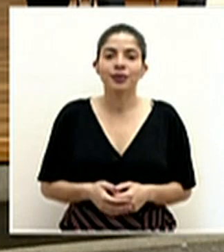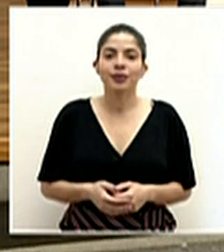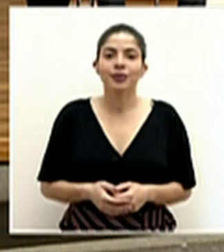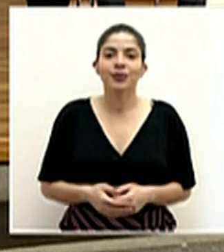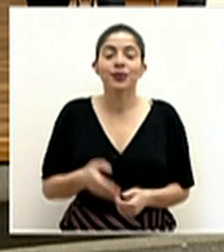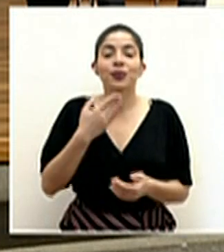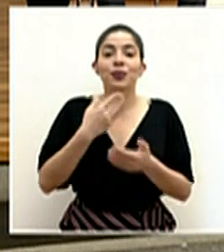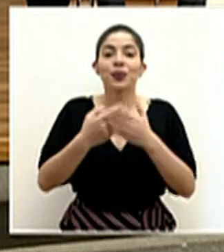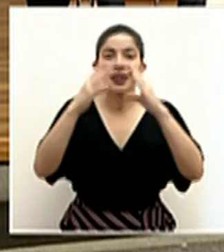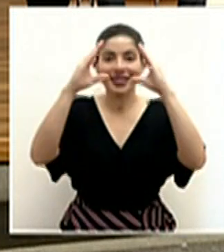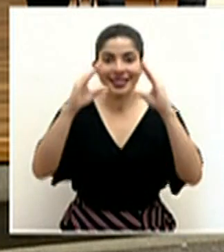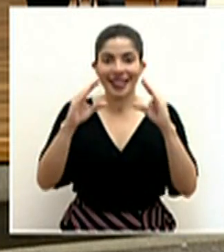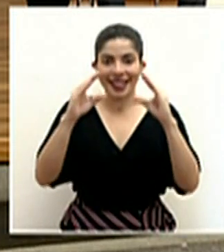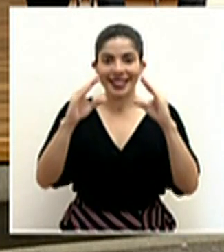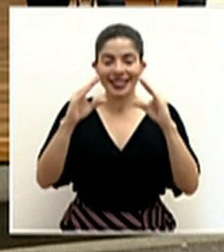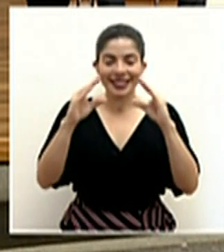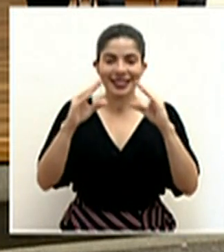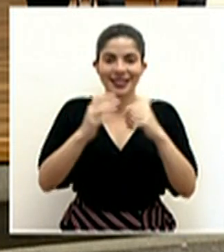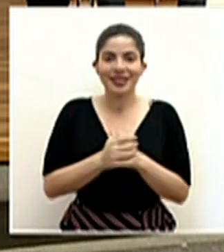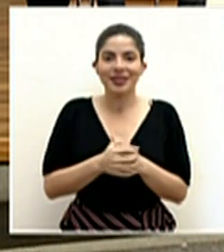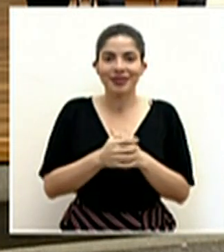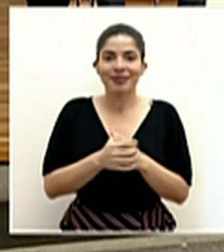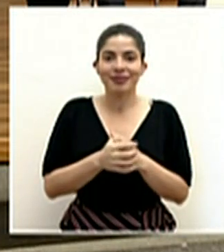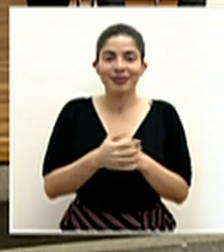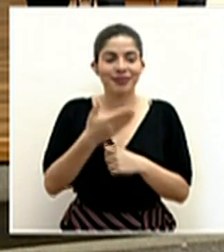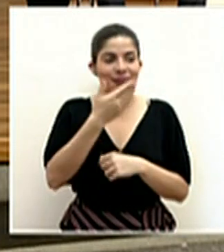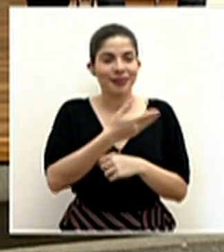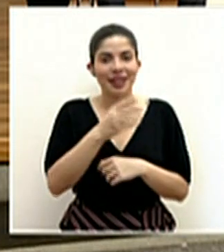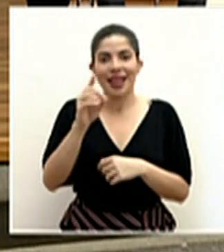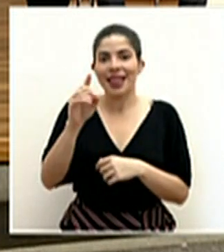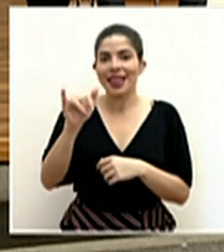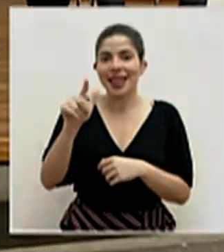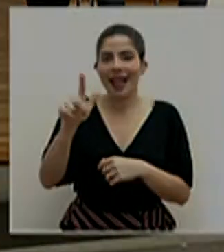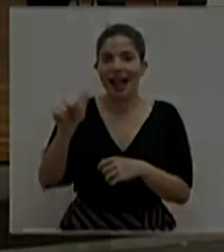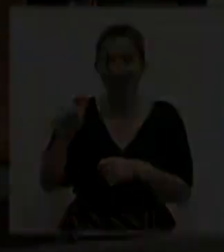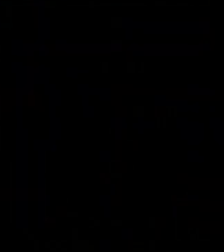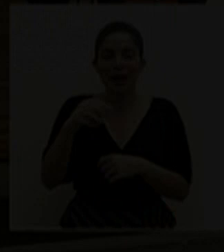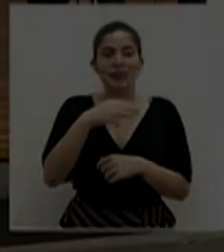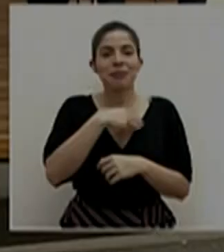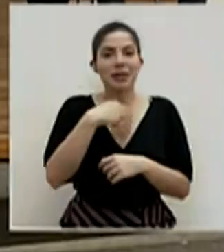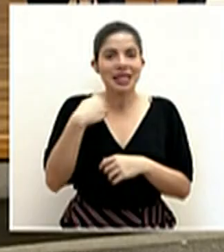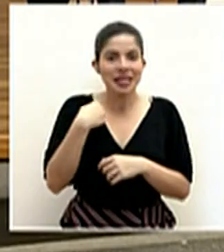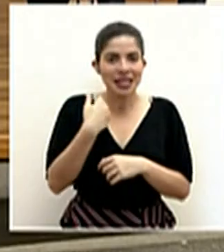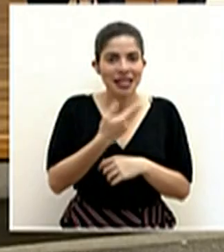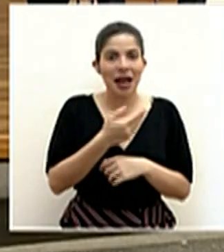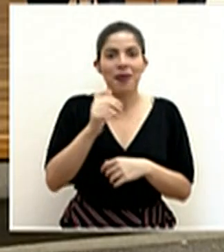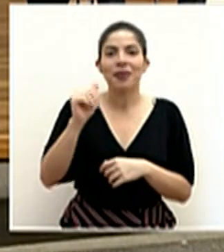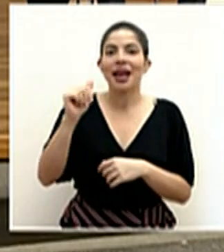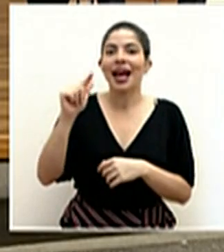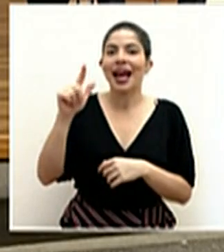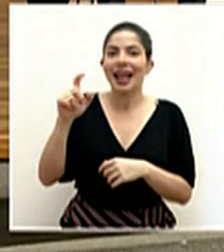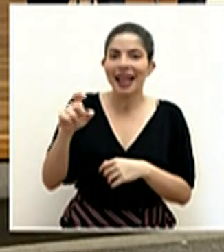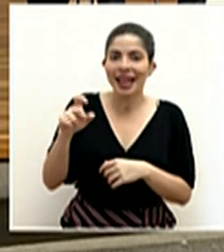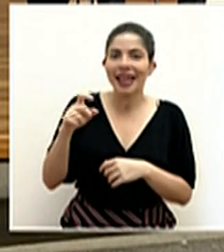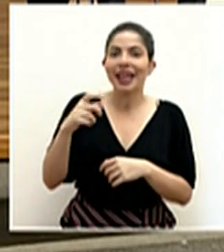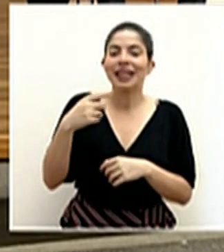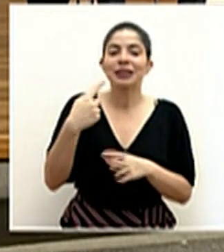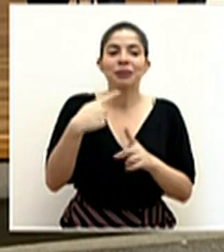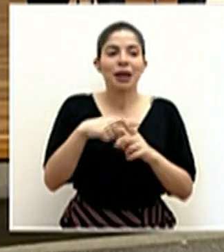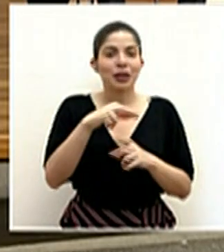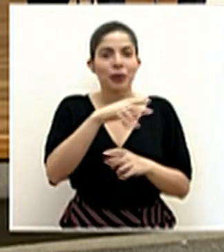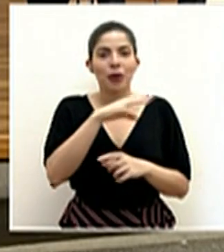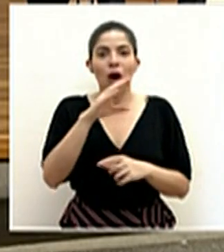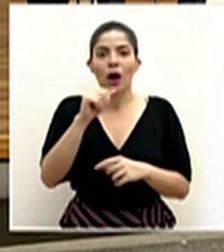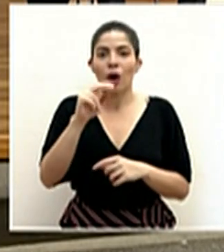Bueno, muy buenas tardes a doña Diala, la ministra, a todos los abogados, a los miembros de CONATRAC que nos van a acompañar hoy